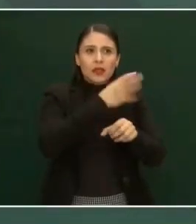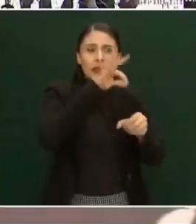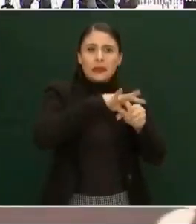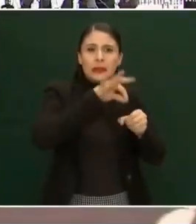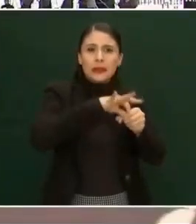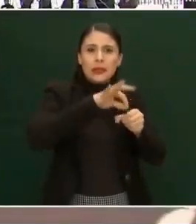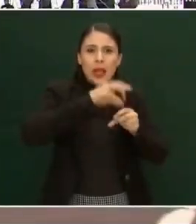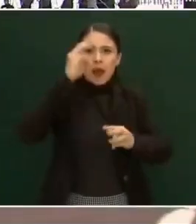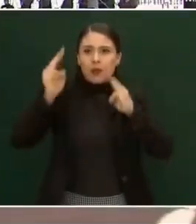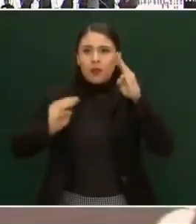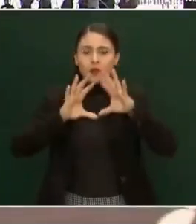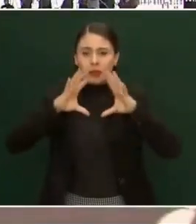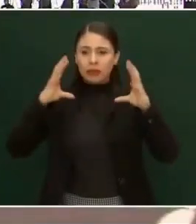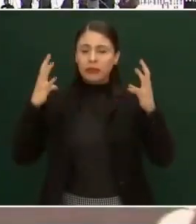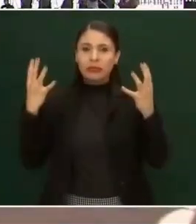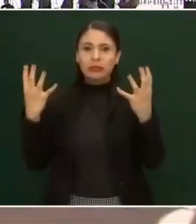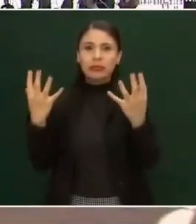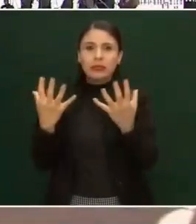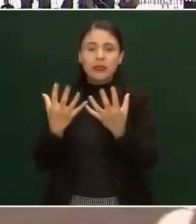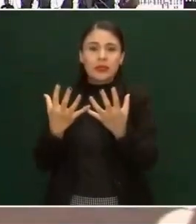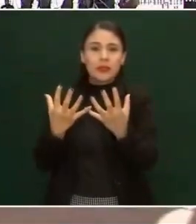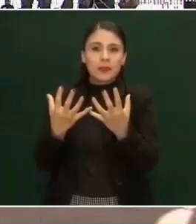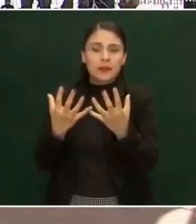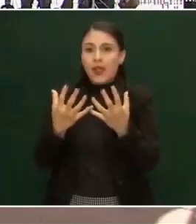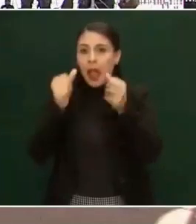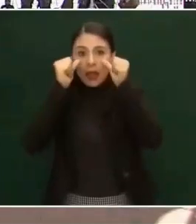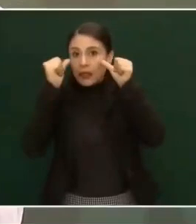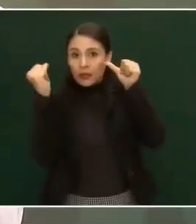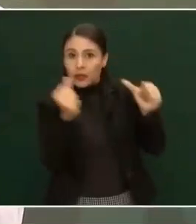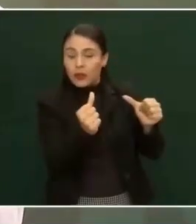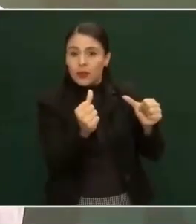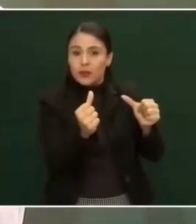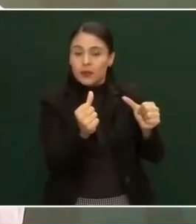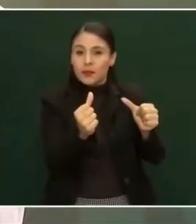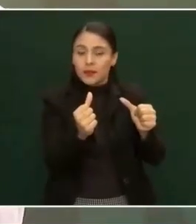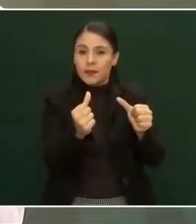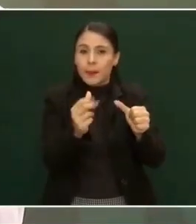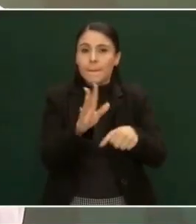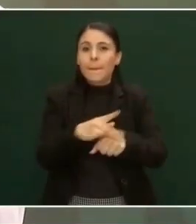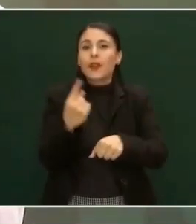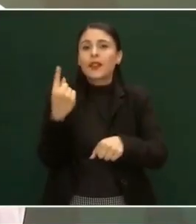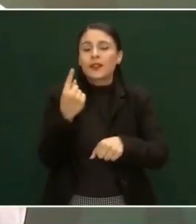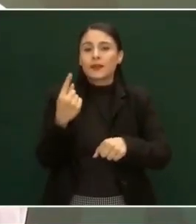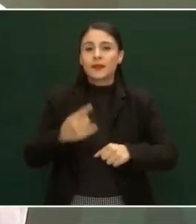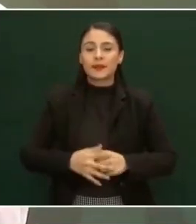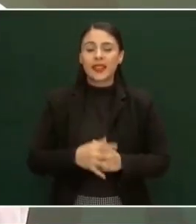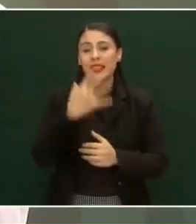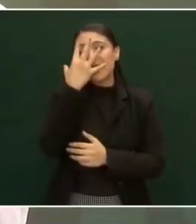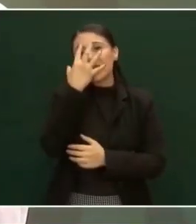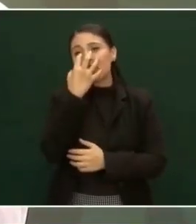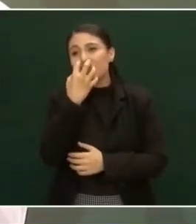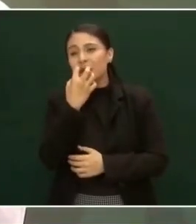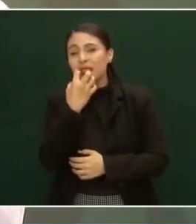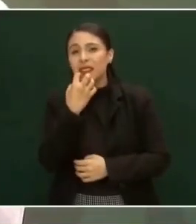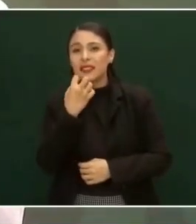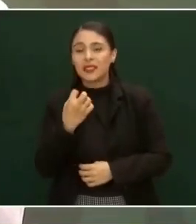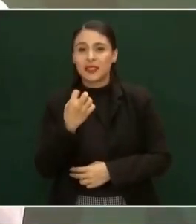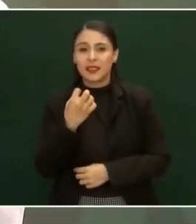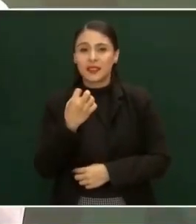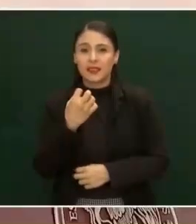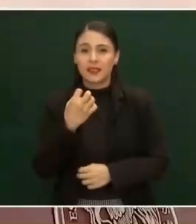y todo se ve lamentablemente de manera pragmática